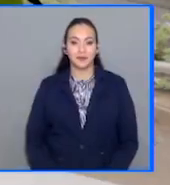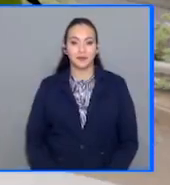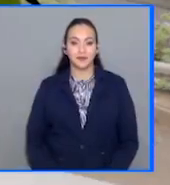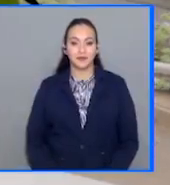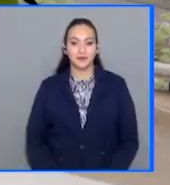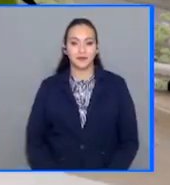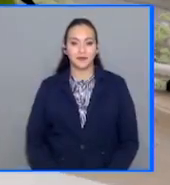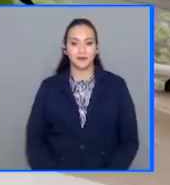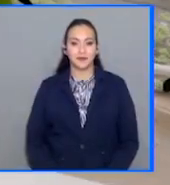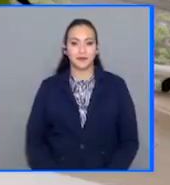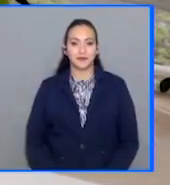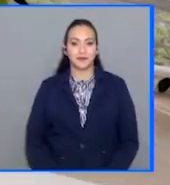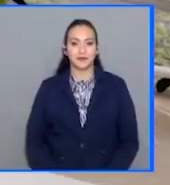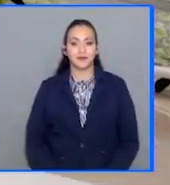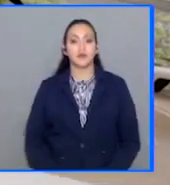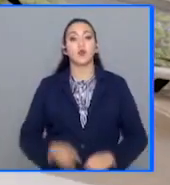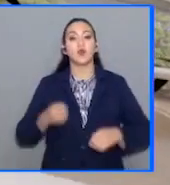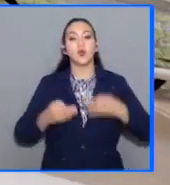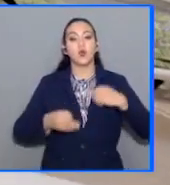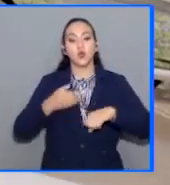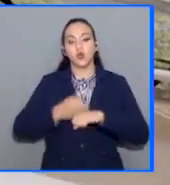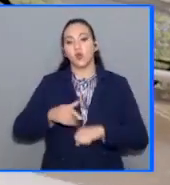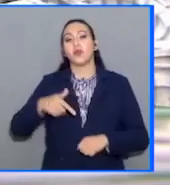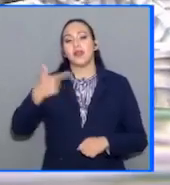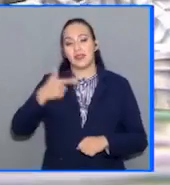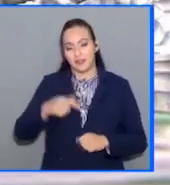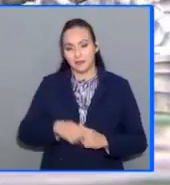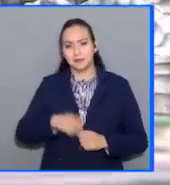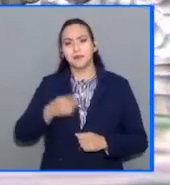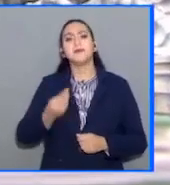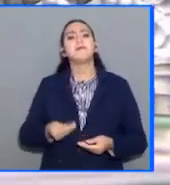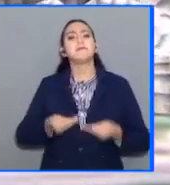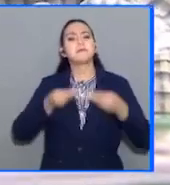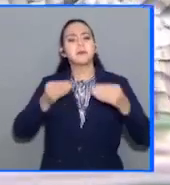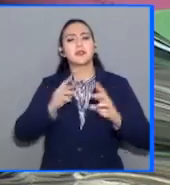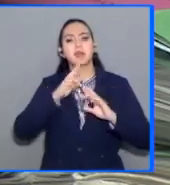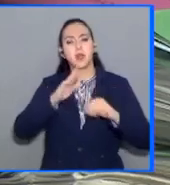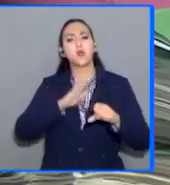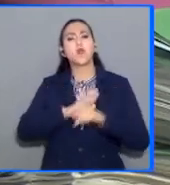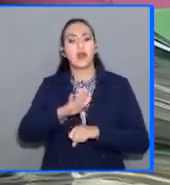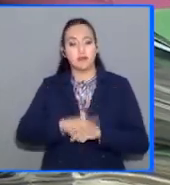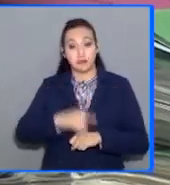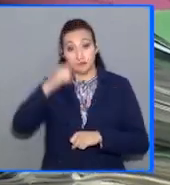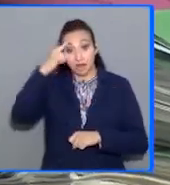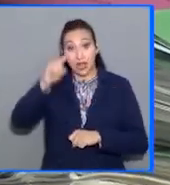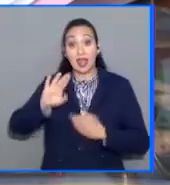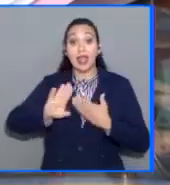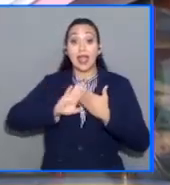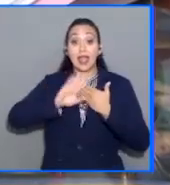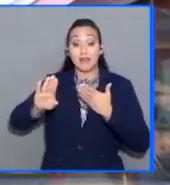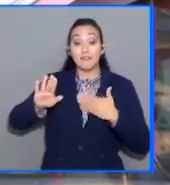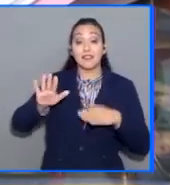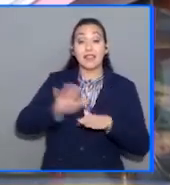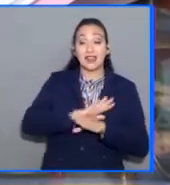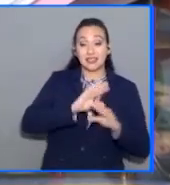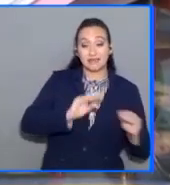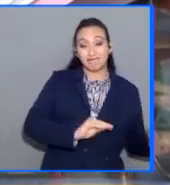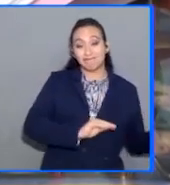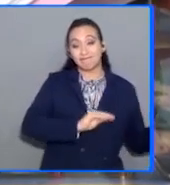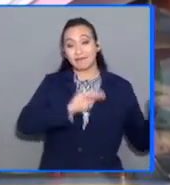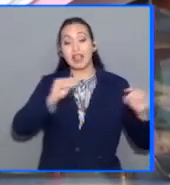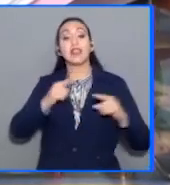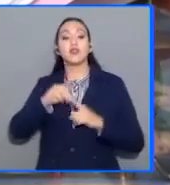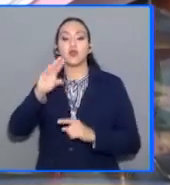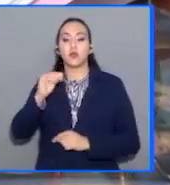El juzgado 10º de distrito otorgó una suspensión provisional para evitar el traslado forzoso de 91 migrantes